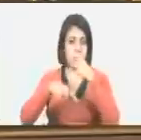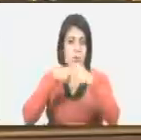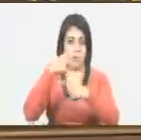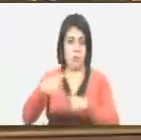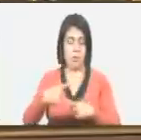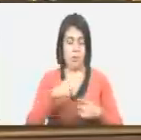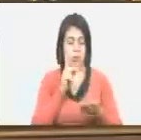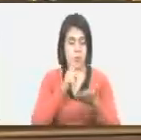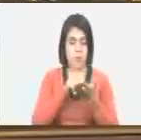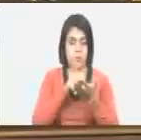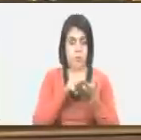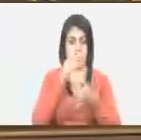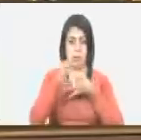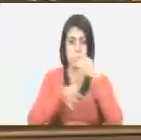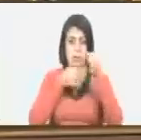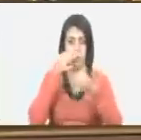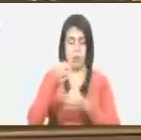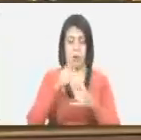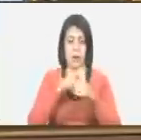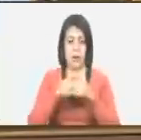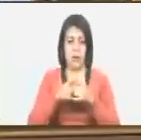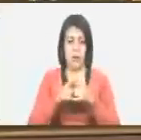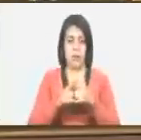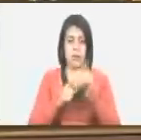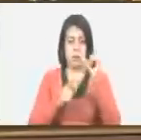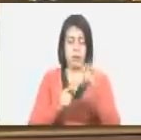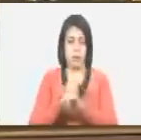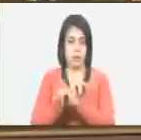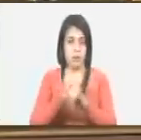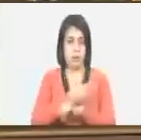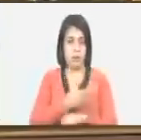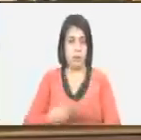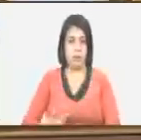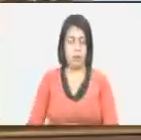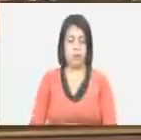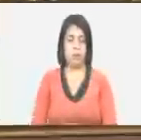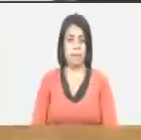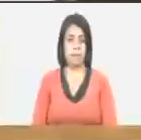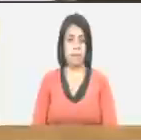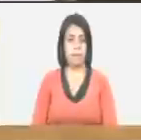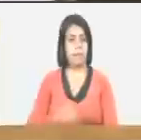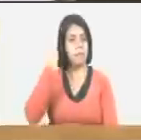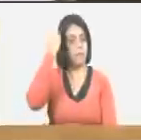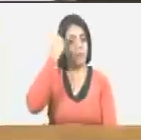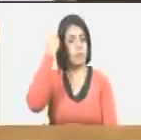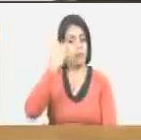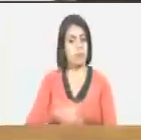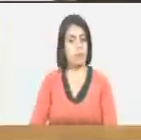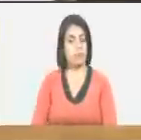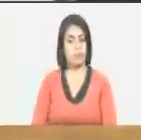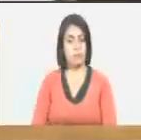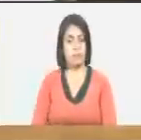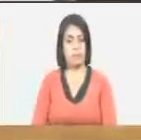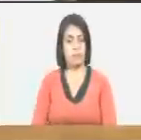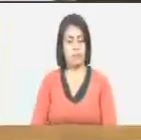al pronunciamiento de la parte dispositiva. Es todo, señor presidente. En consideración.